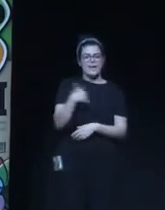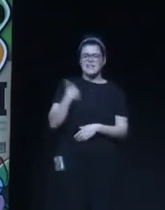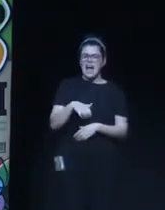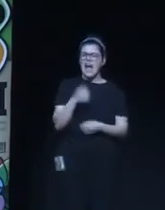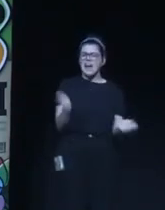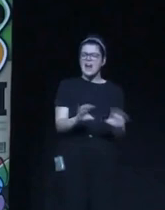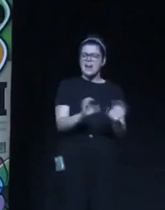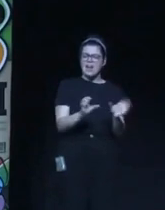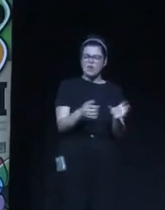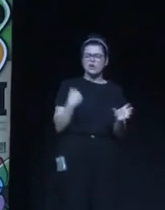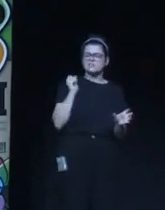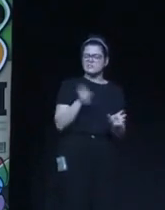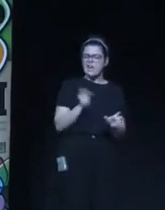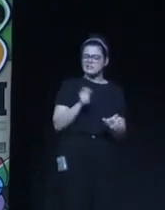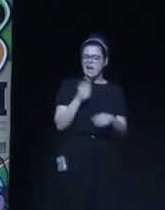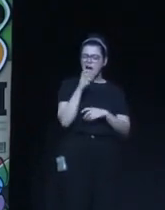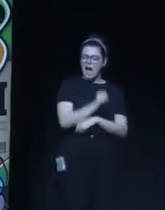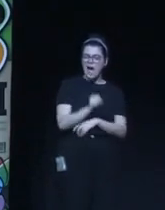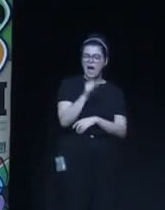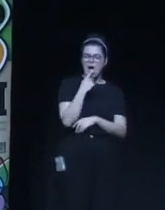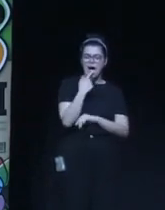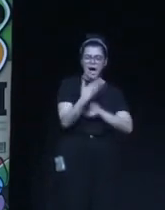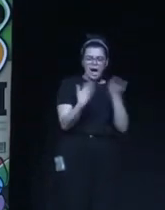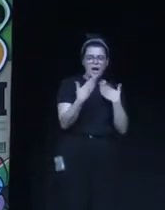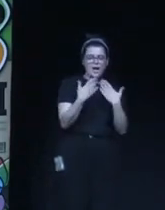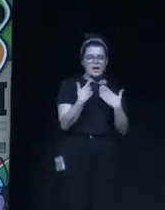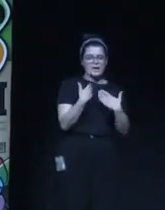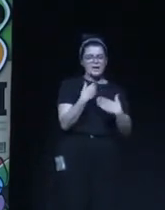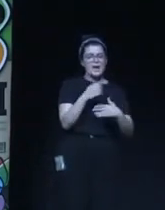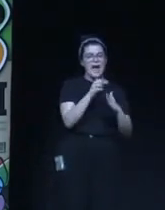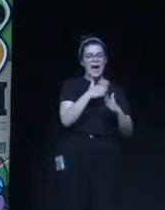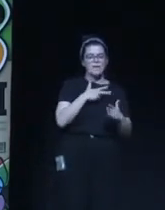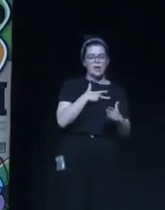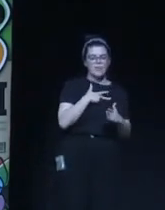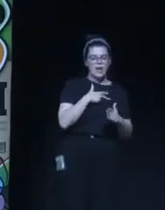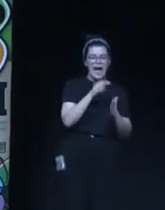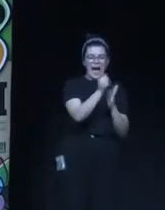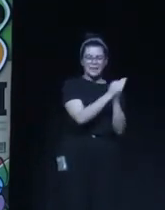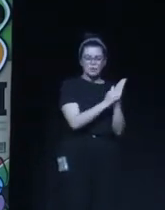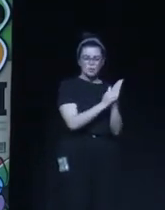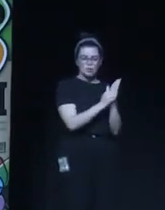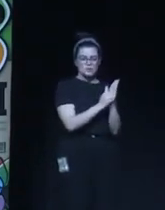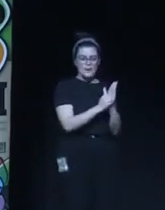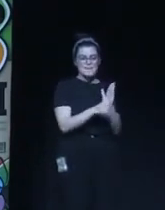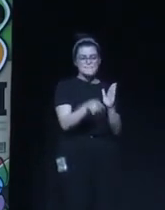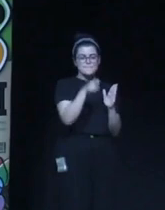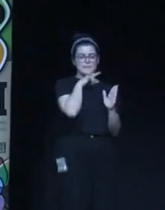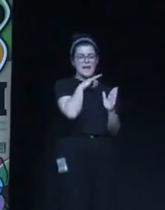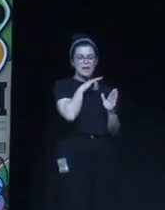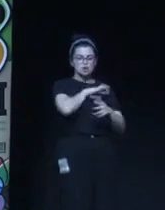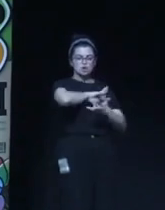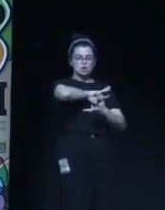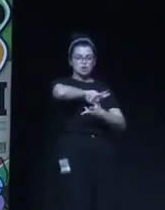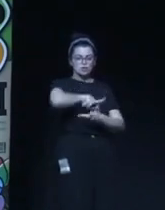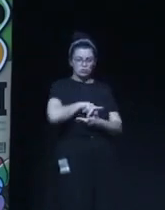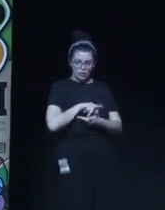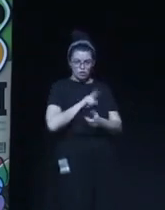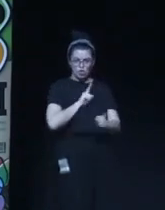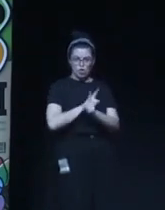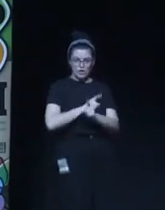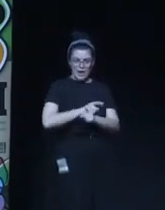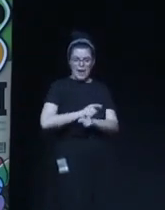un artículo de 2 páginas en el correo que se titula Malas noticias, señor de la SEN, que entonces era el presidente de Petronor,